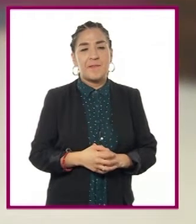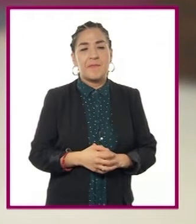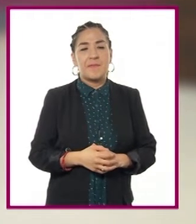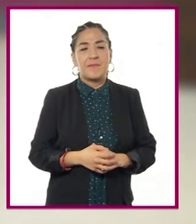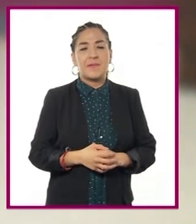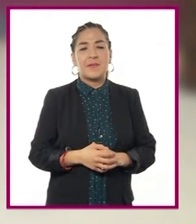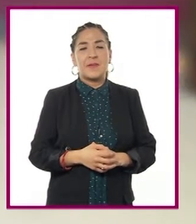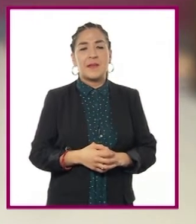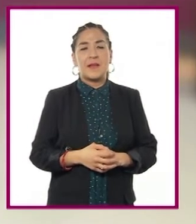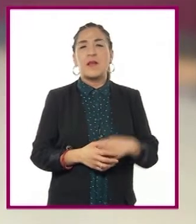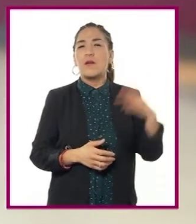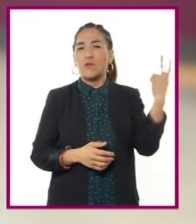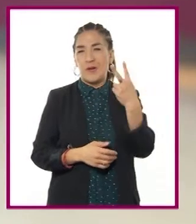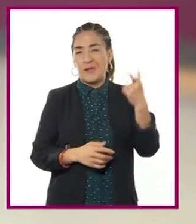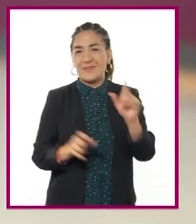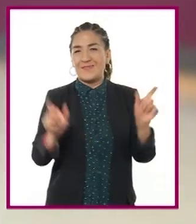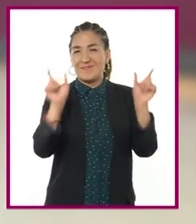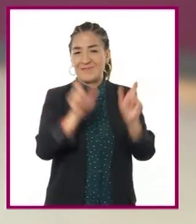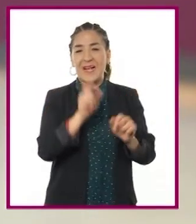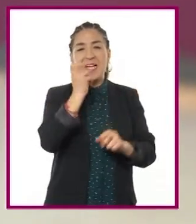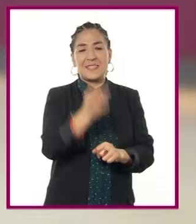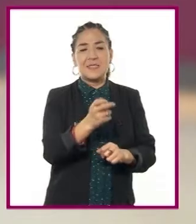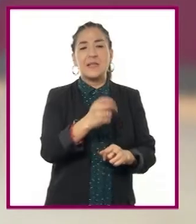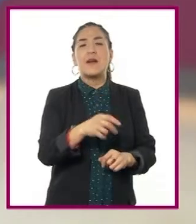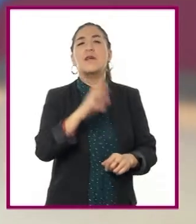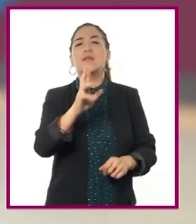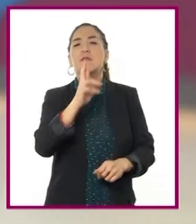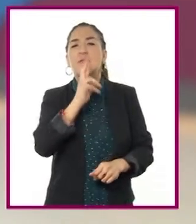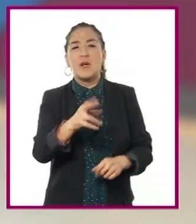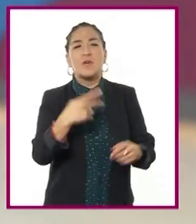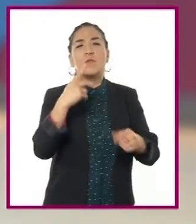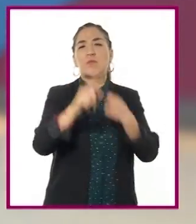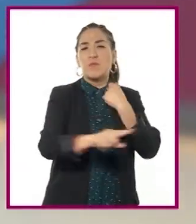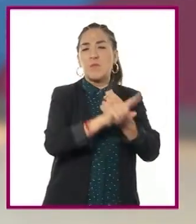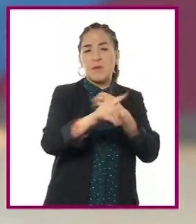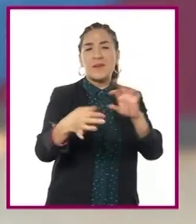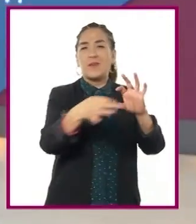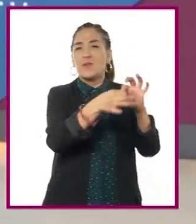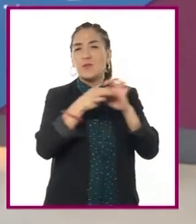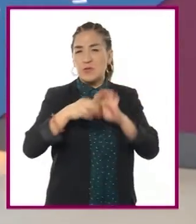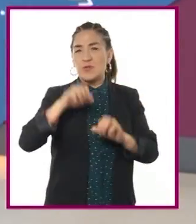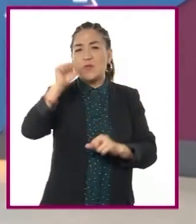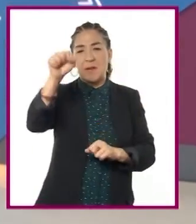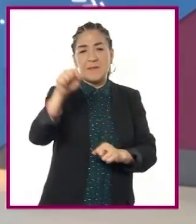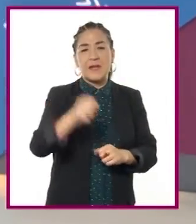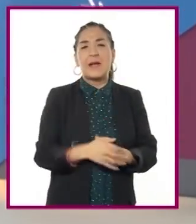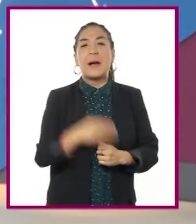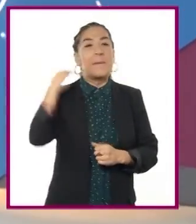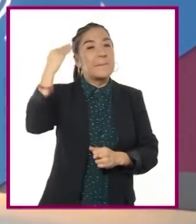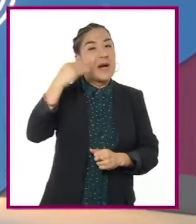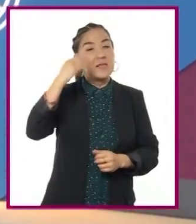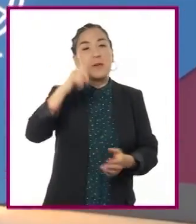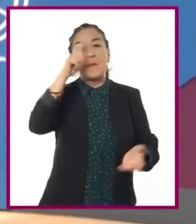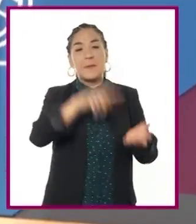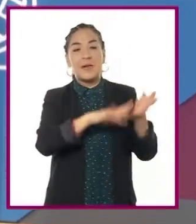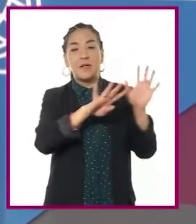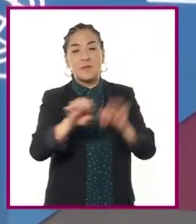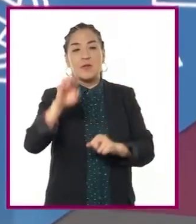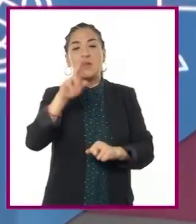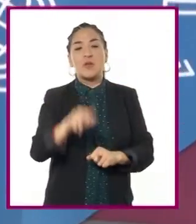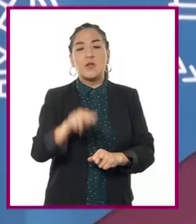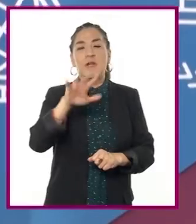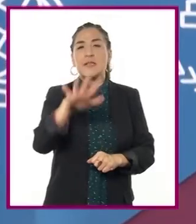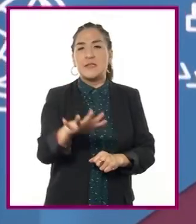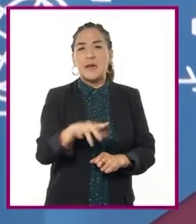Glasnost y perestroika como respuesta a la crisis de la Unión Soviética. En marzo de